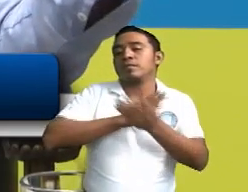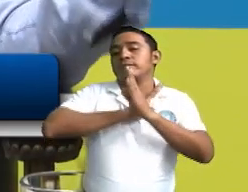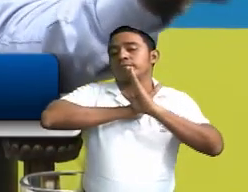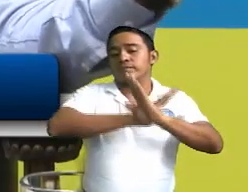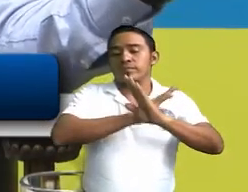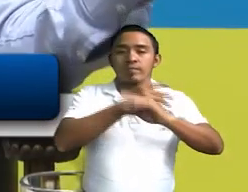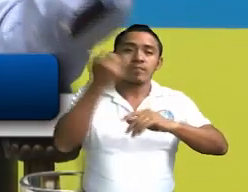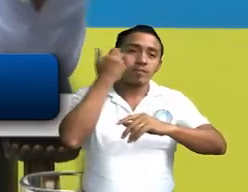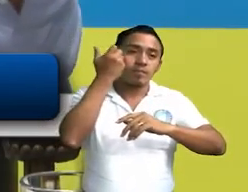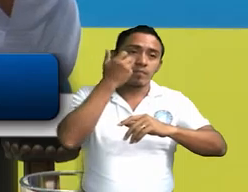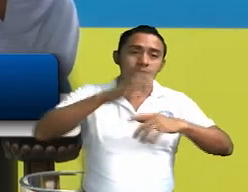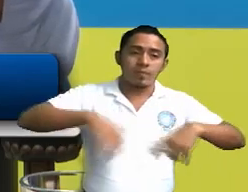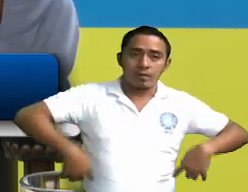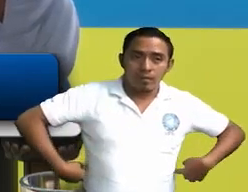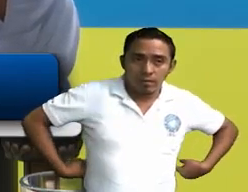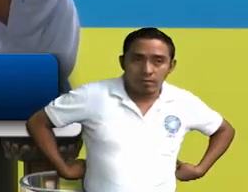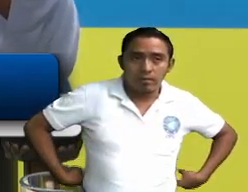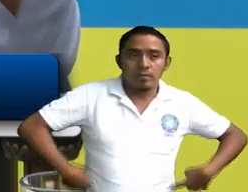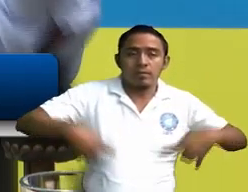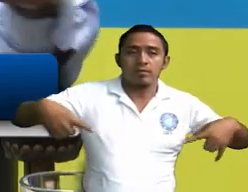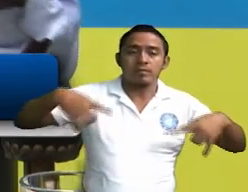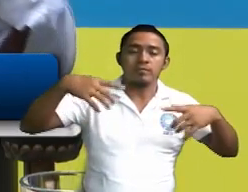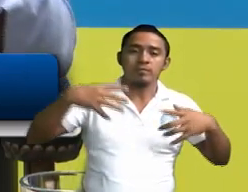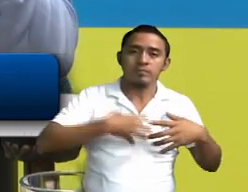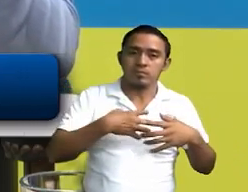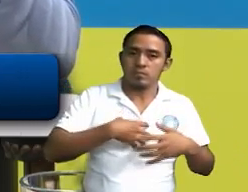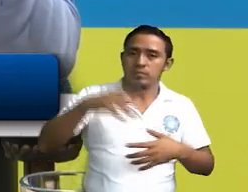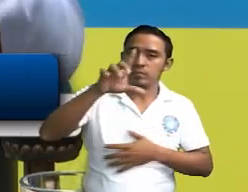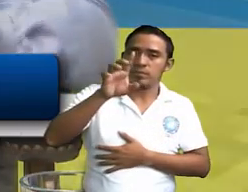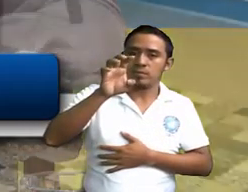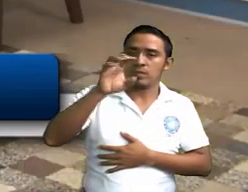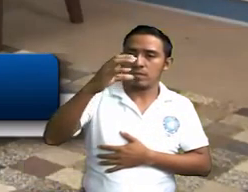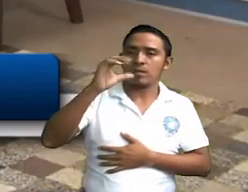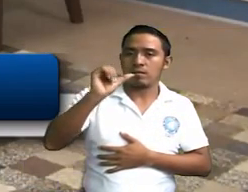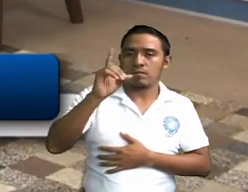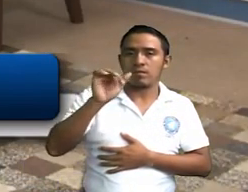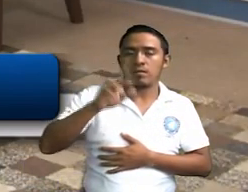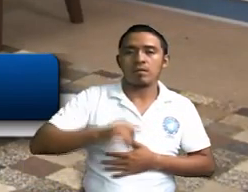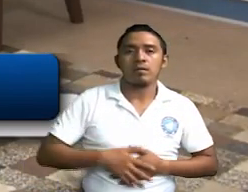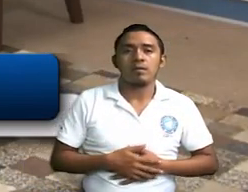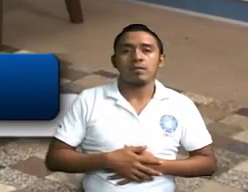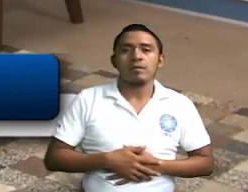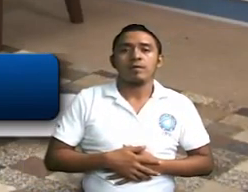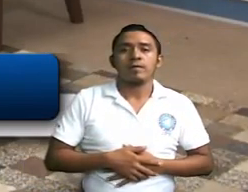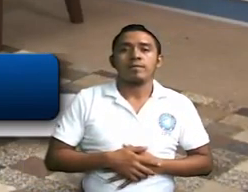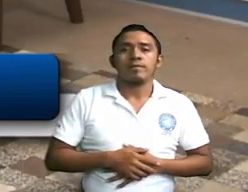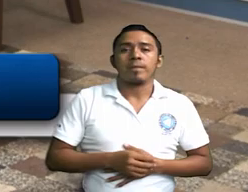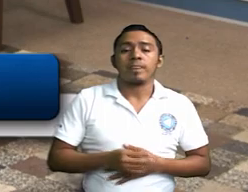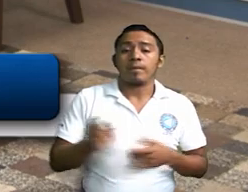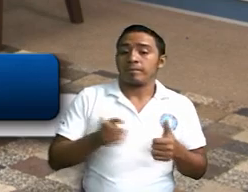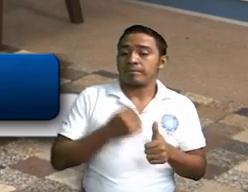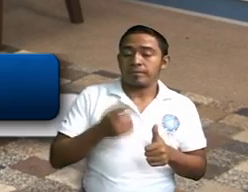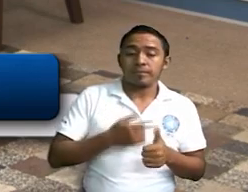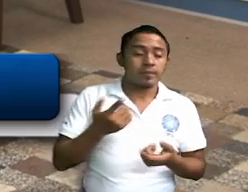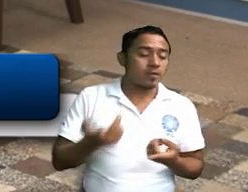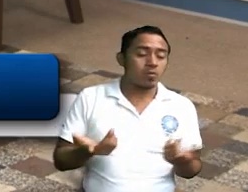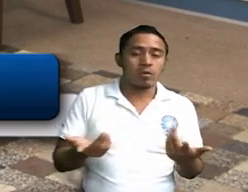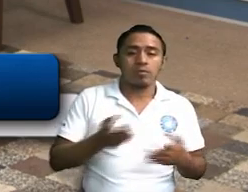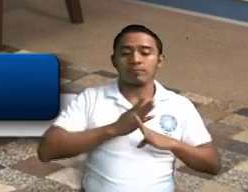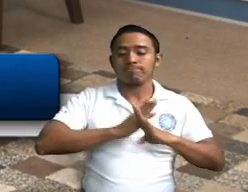estas enfermedades y estas lesiones en las caderas? Inicialmente, la obesidad, como dije, es el